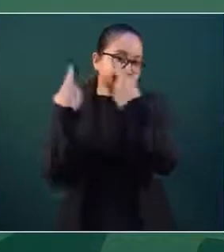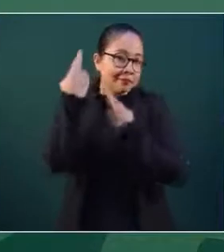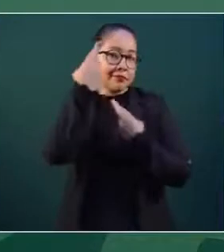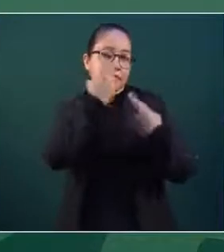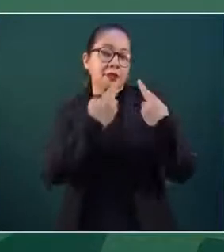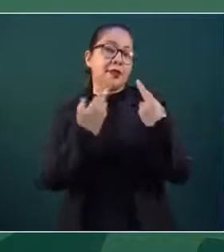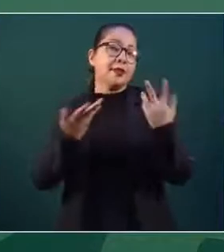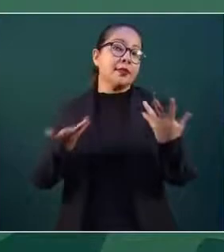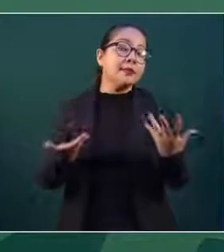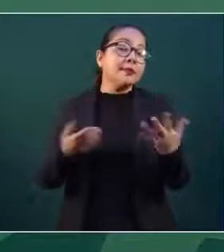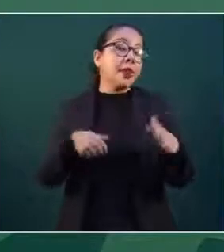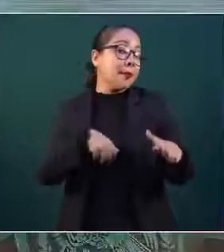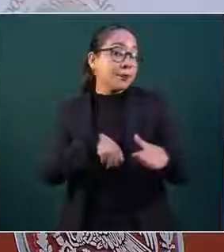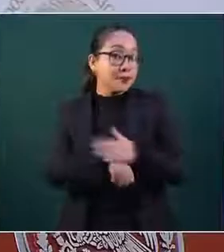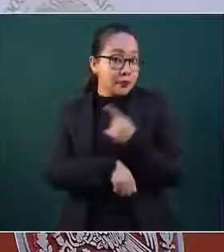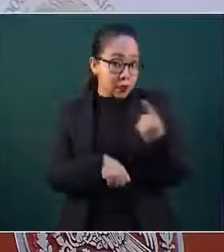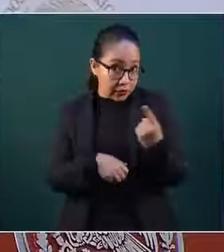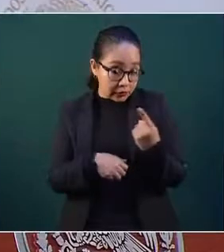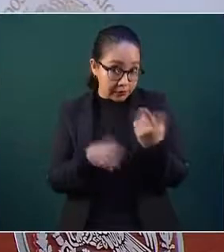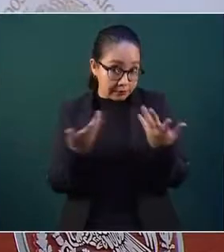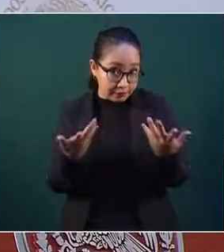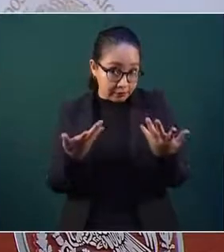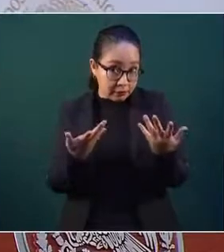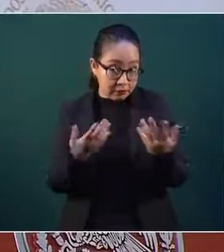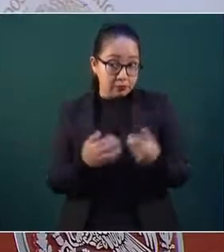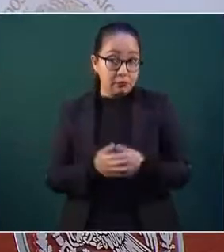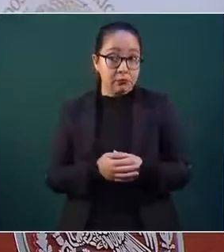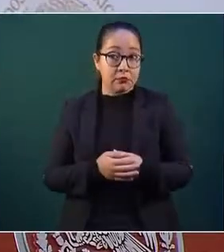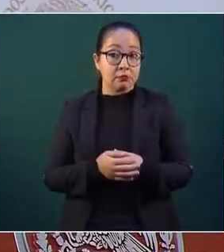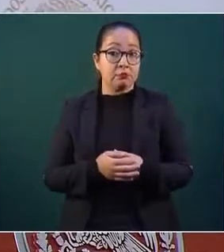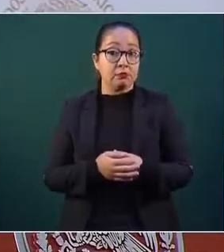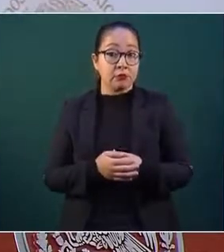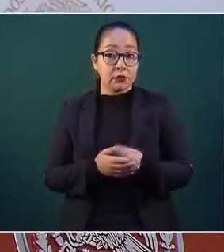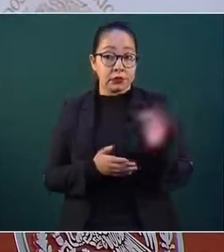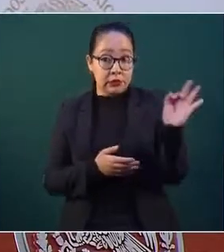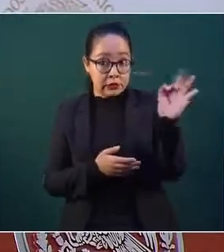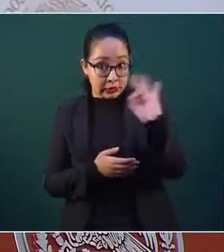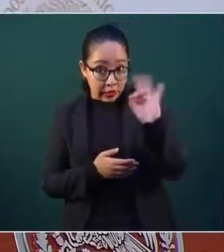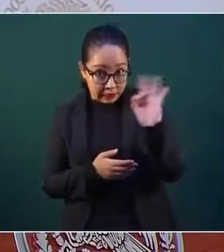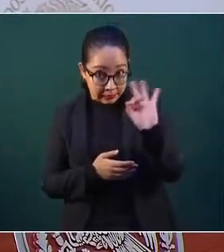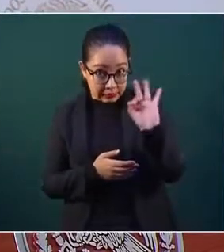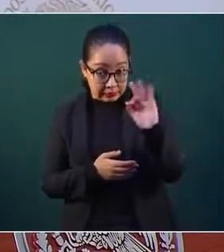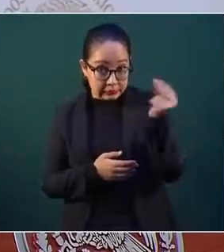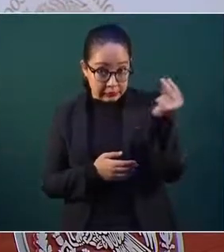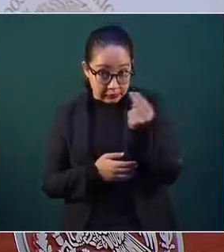porque si es necesario, vamos de nuevo a presentar